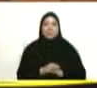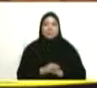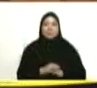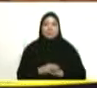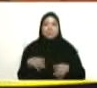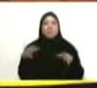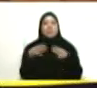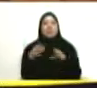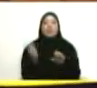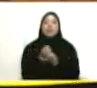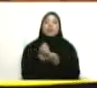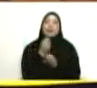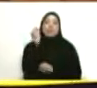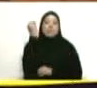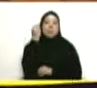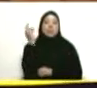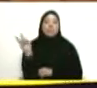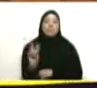Los gringos han amenazado el país.